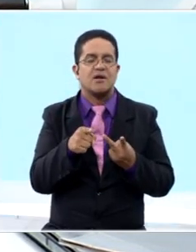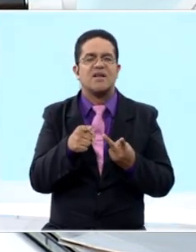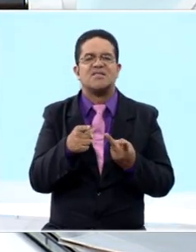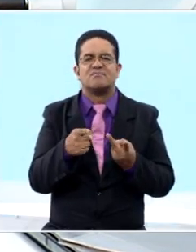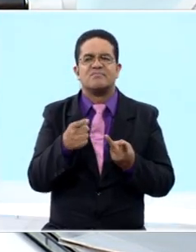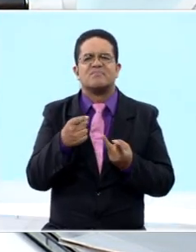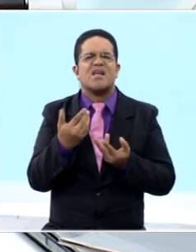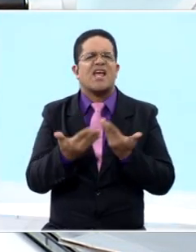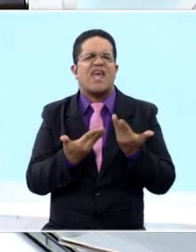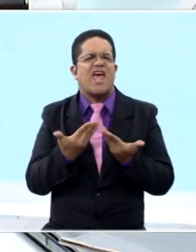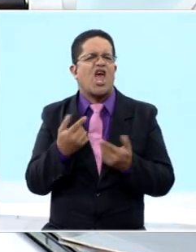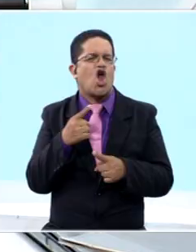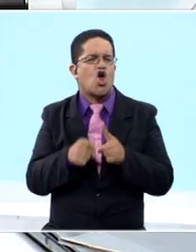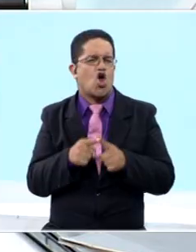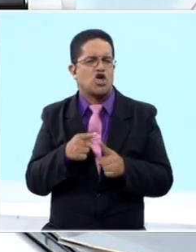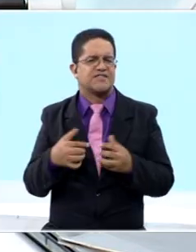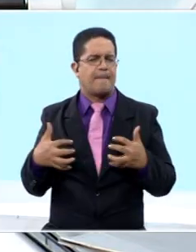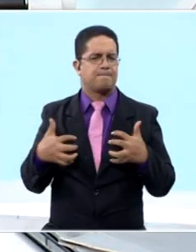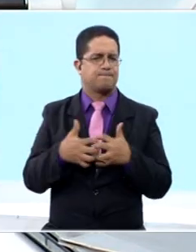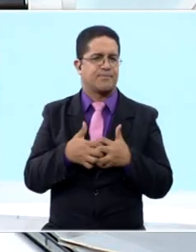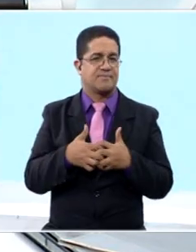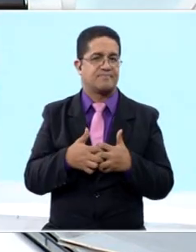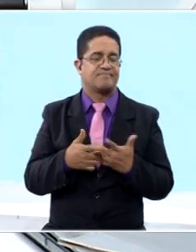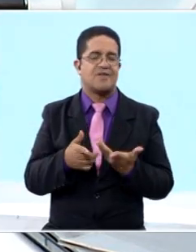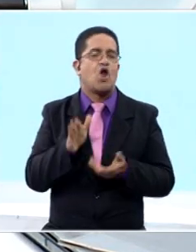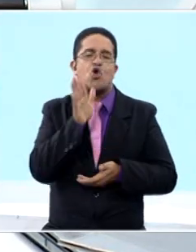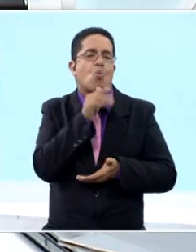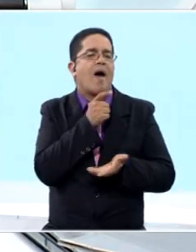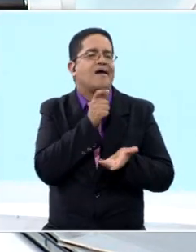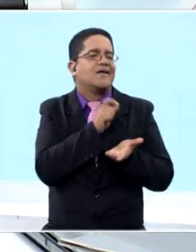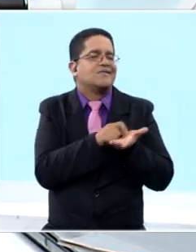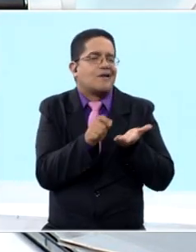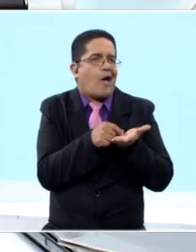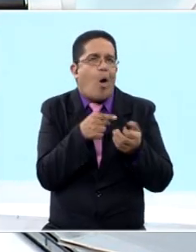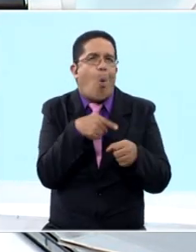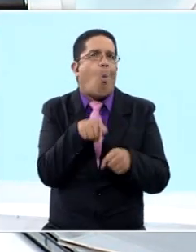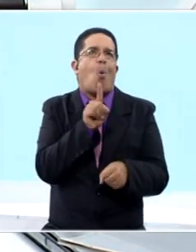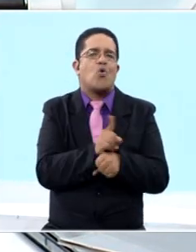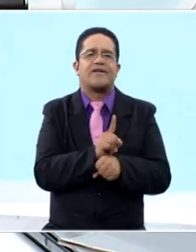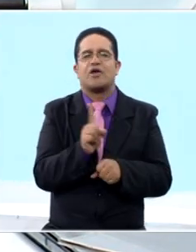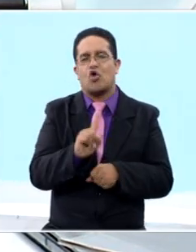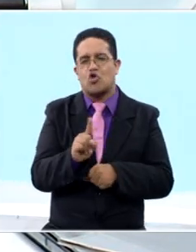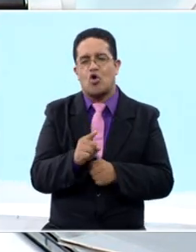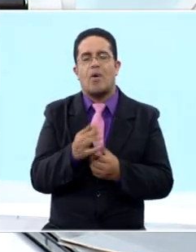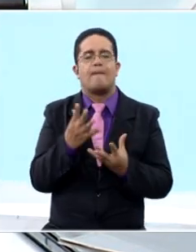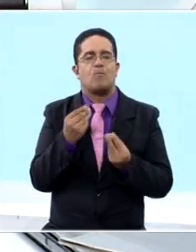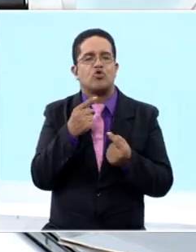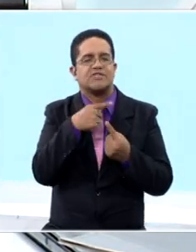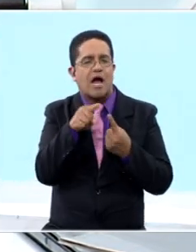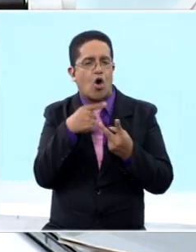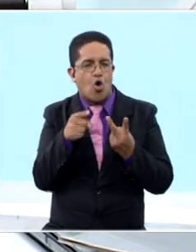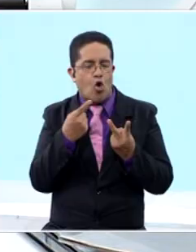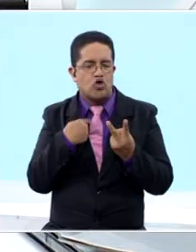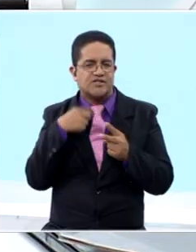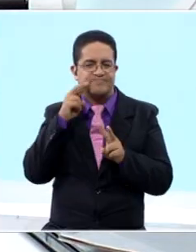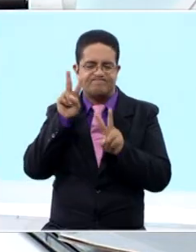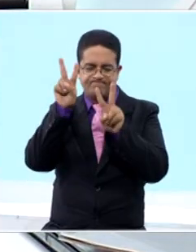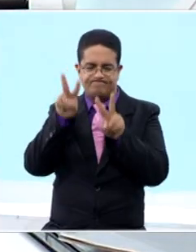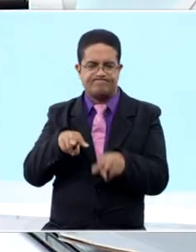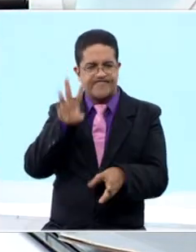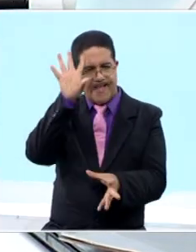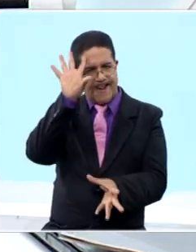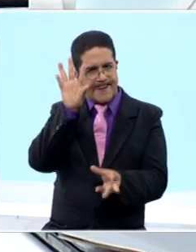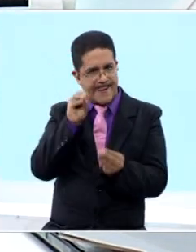pudiesen tener contraindicación, y para eso no hay una receta única. Hay múltiples factores que pudiesen entrar allí en juego. En este